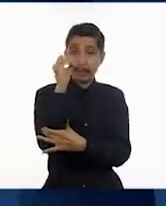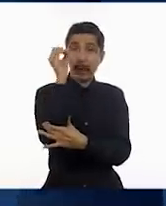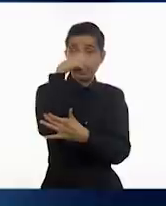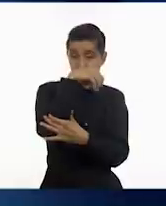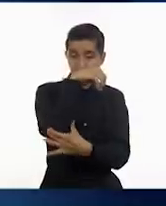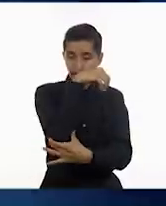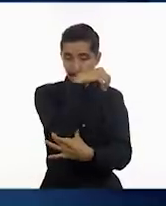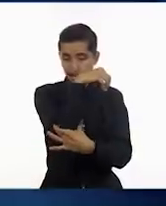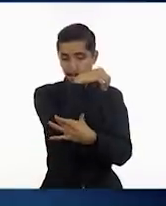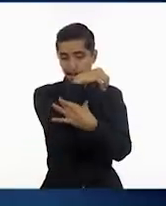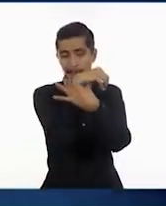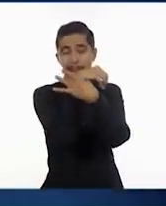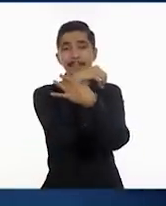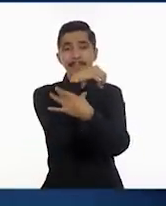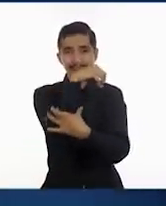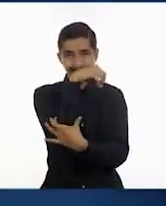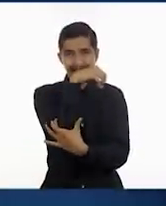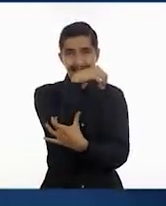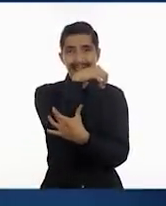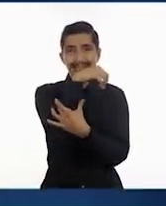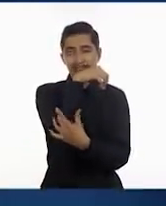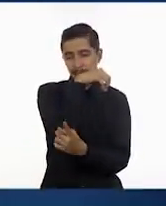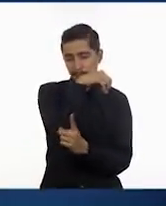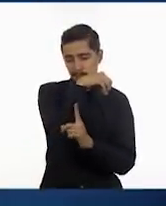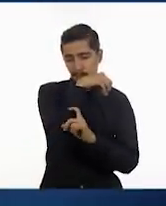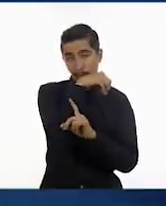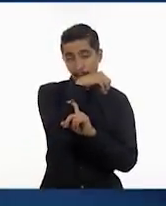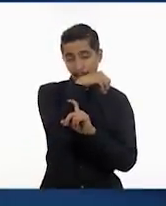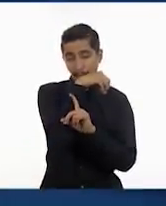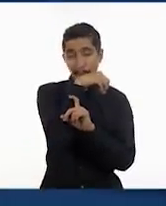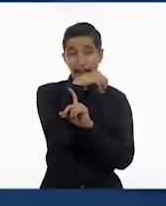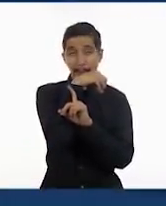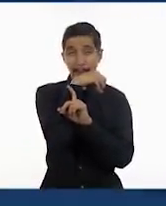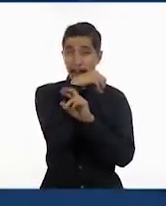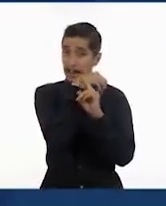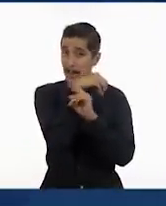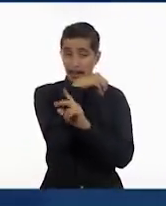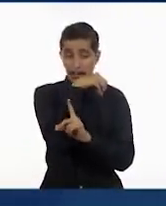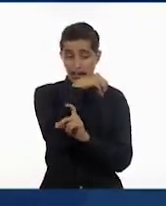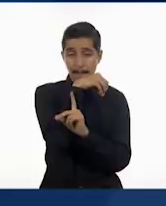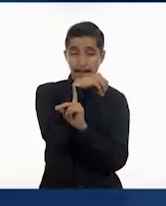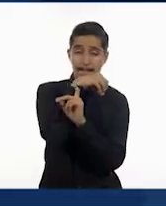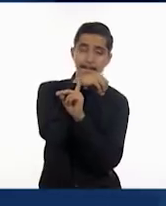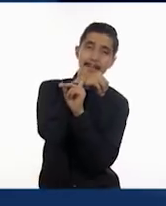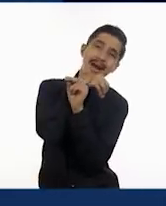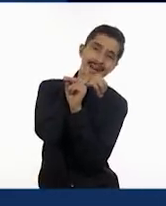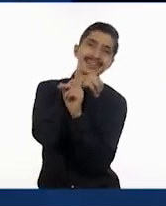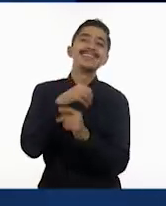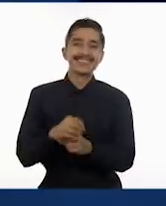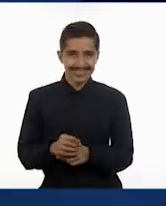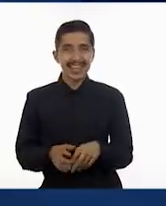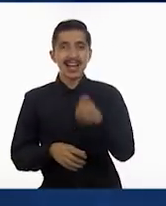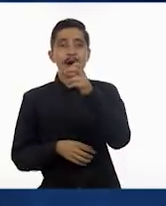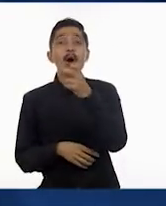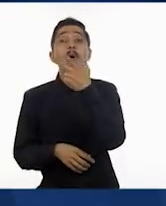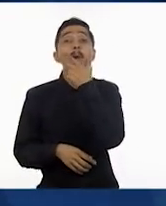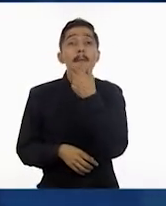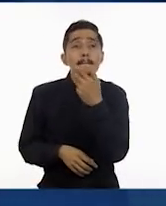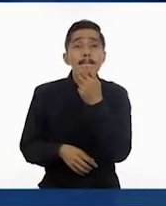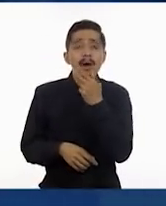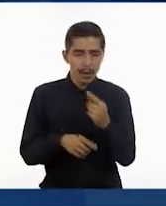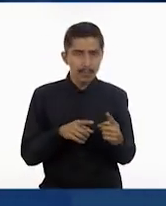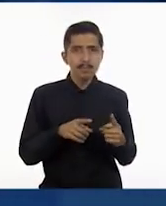la matriz o el útero, tiene que llegar hacia la trompa. En promedio, los gametos masculinos se